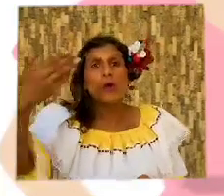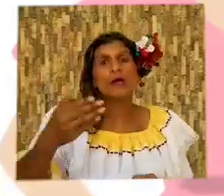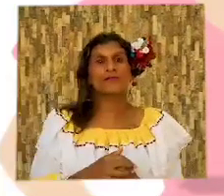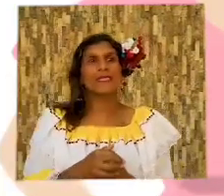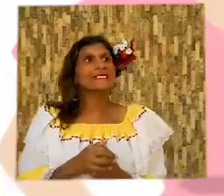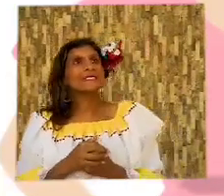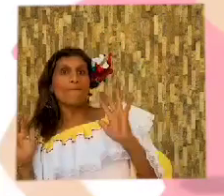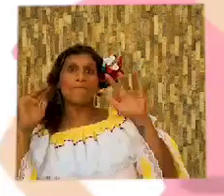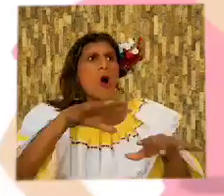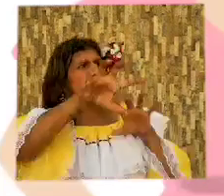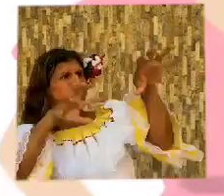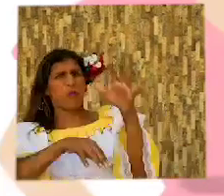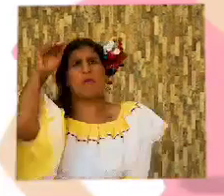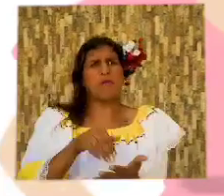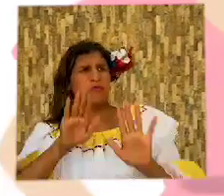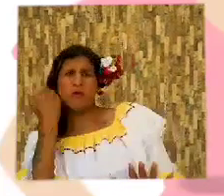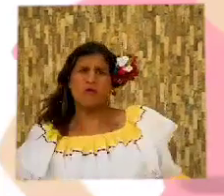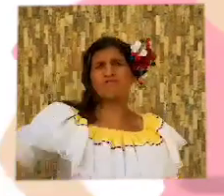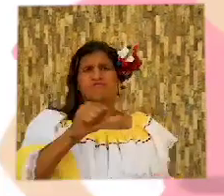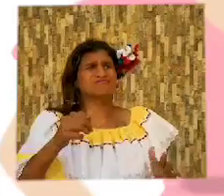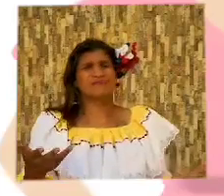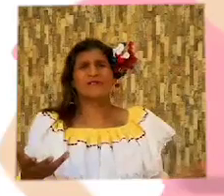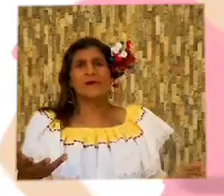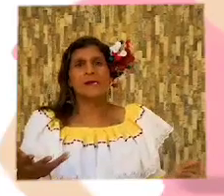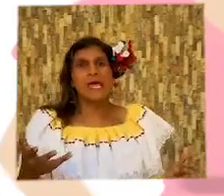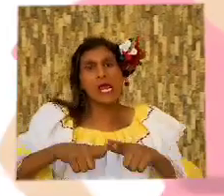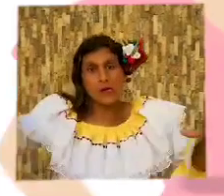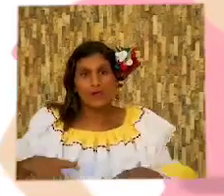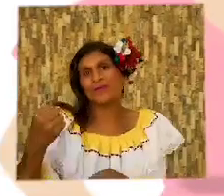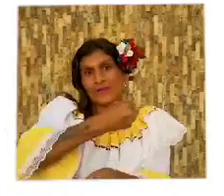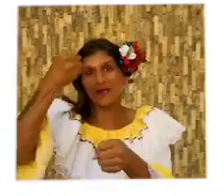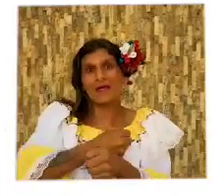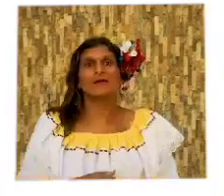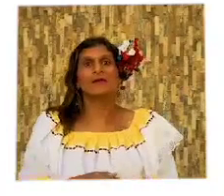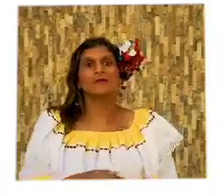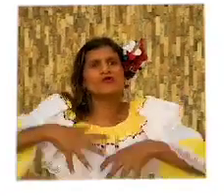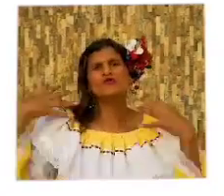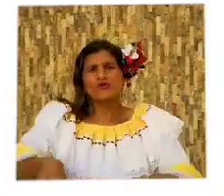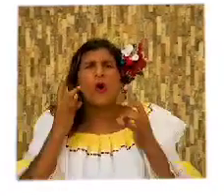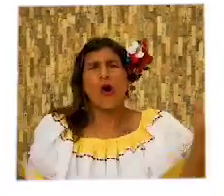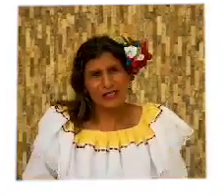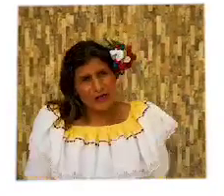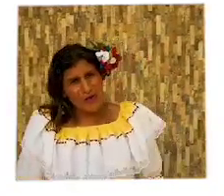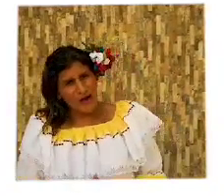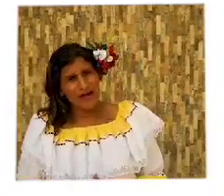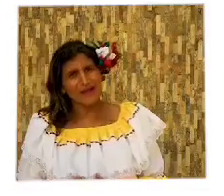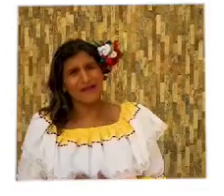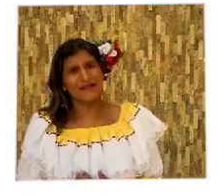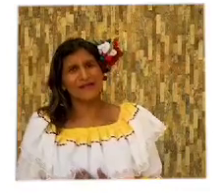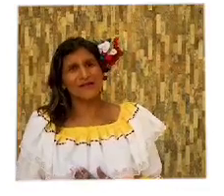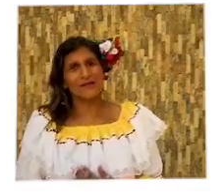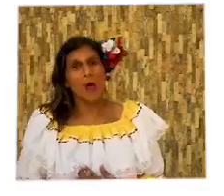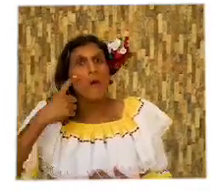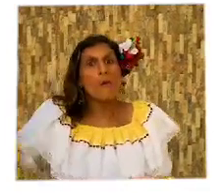a las horas de trabajo, sabiendo que hacían lo mismo que los hombres. El dueño de esa tal fábrica ordenó cerrar disque